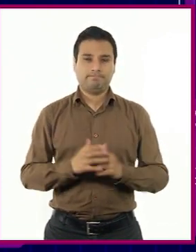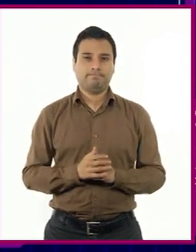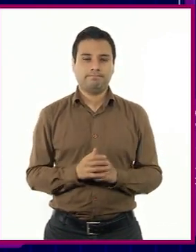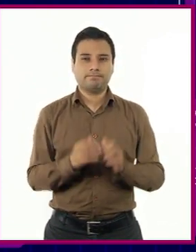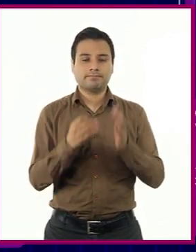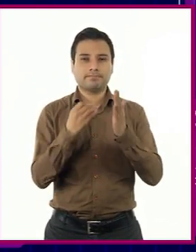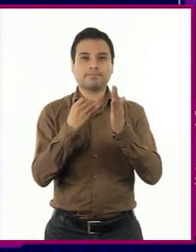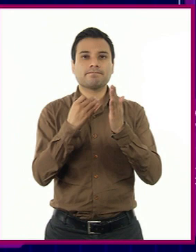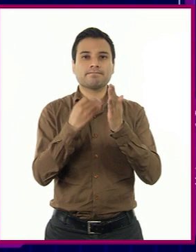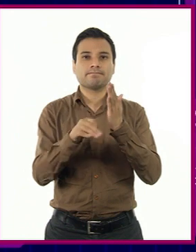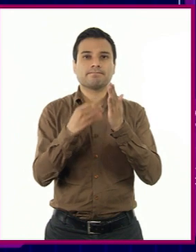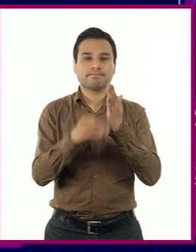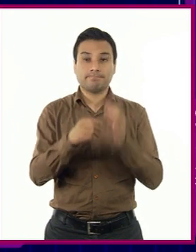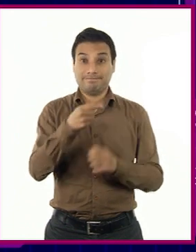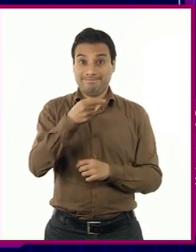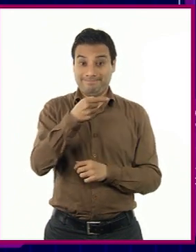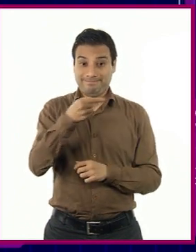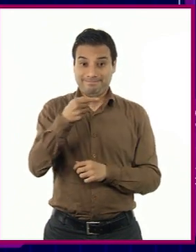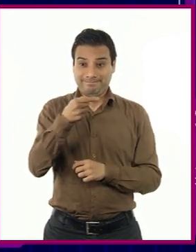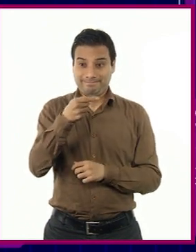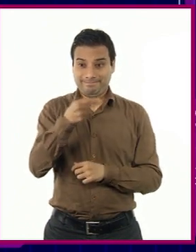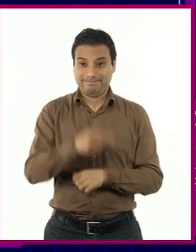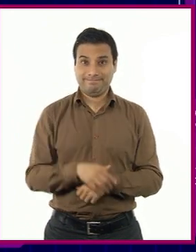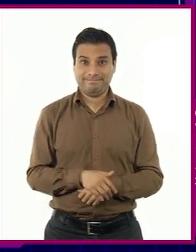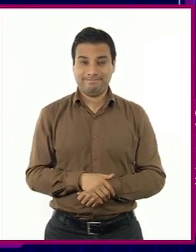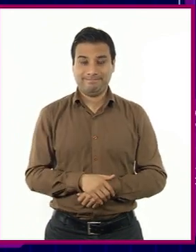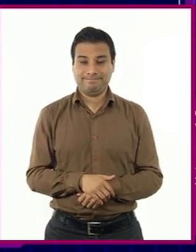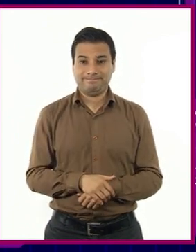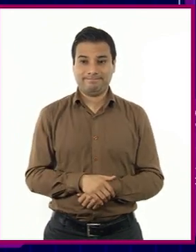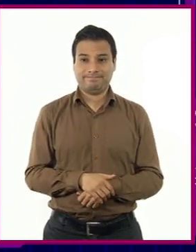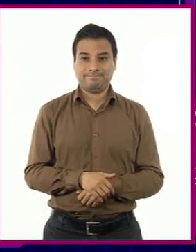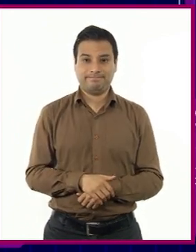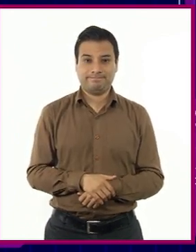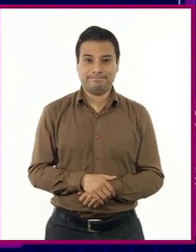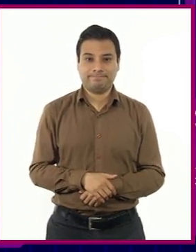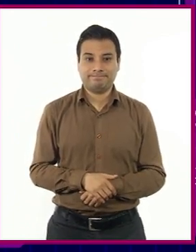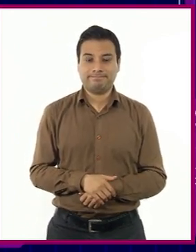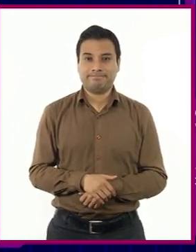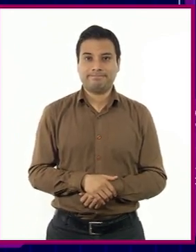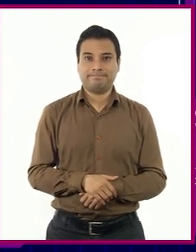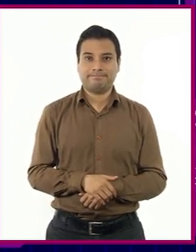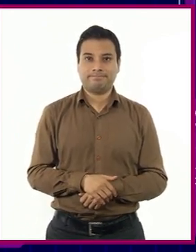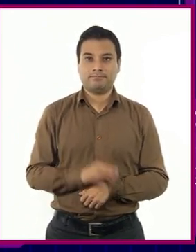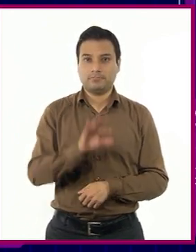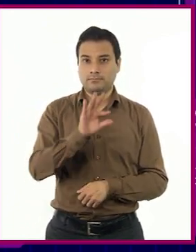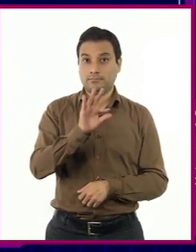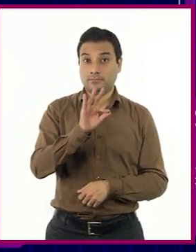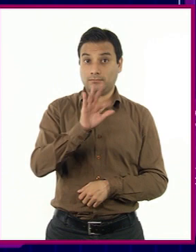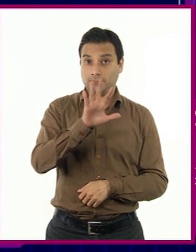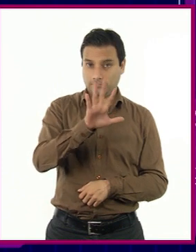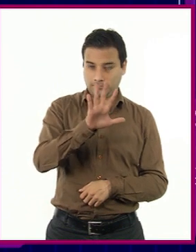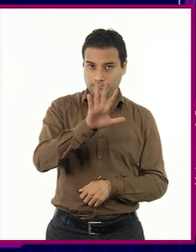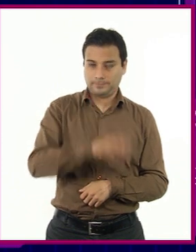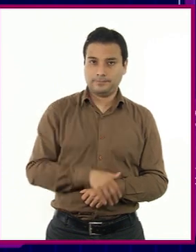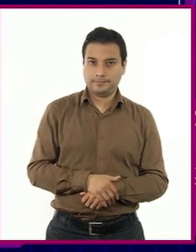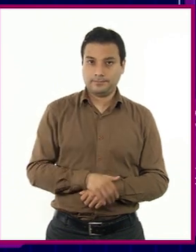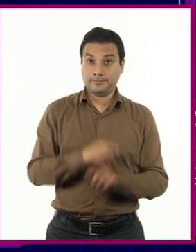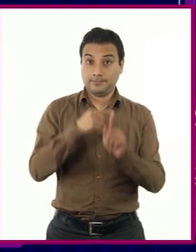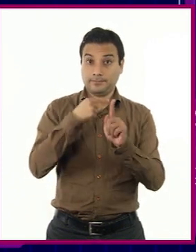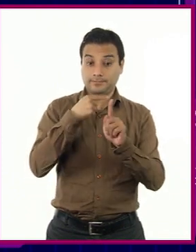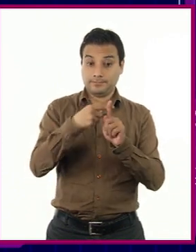con restar la suma de los 3 conocidos, es decir, 45 grados